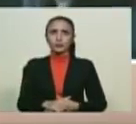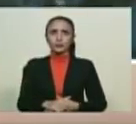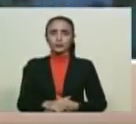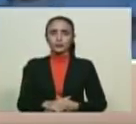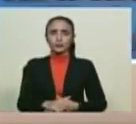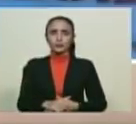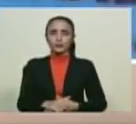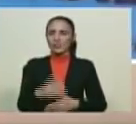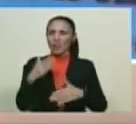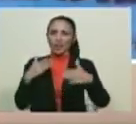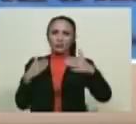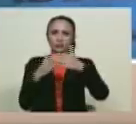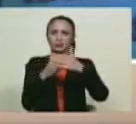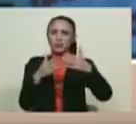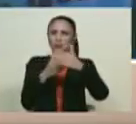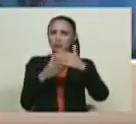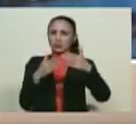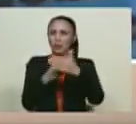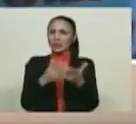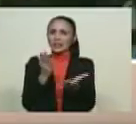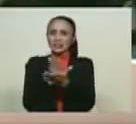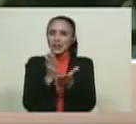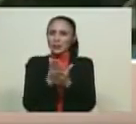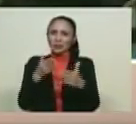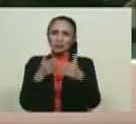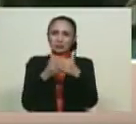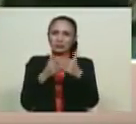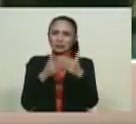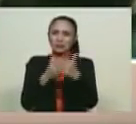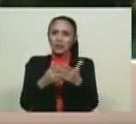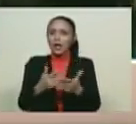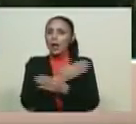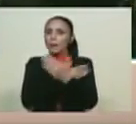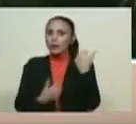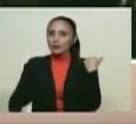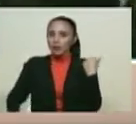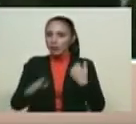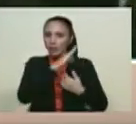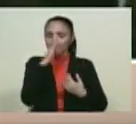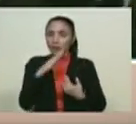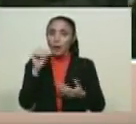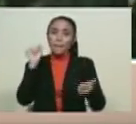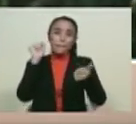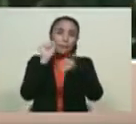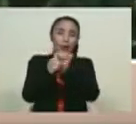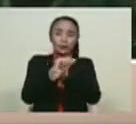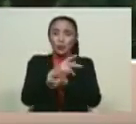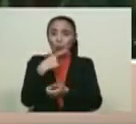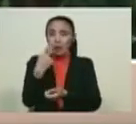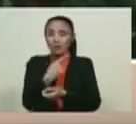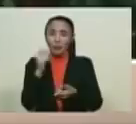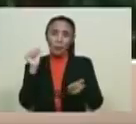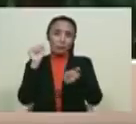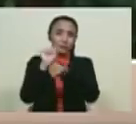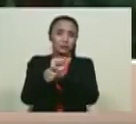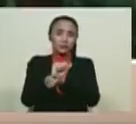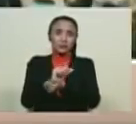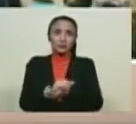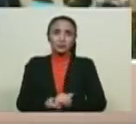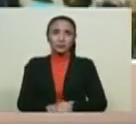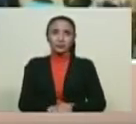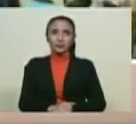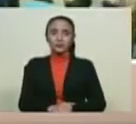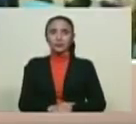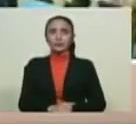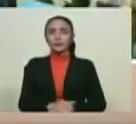Contra Lula se ha desatado una persecución. Lula es un preso político de la oligarquía judicial y